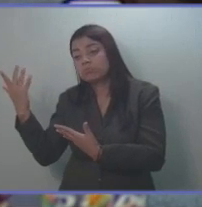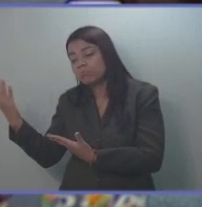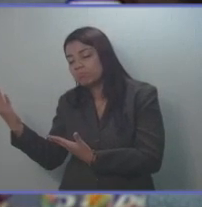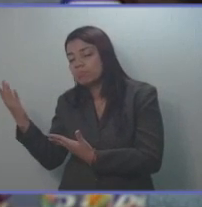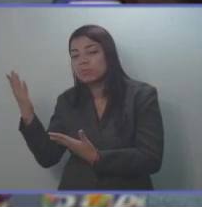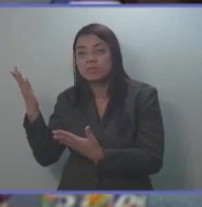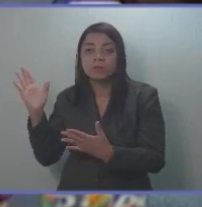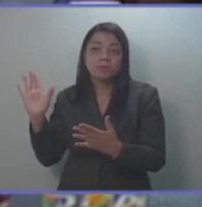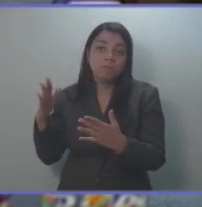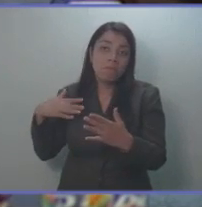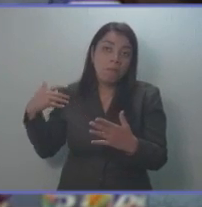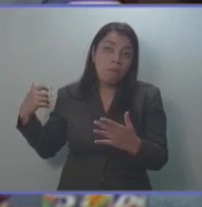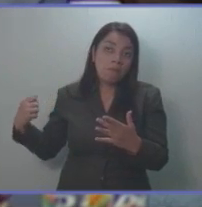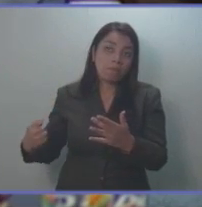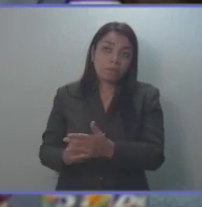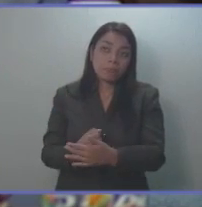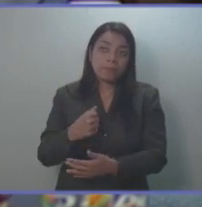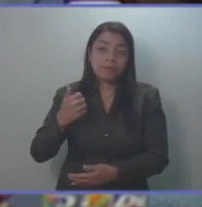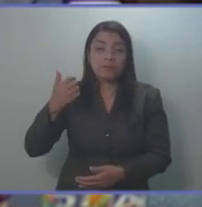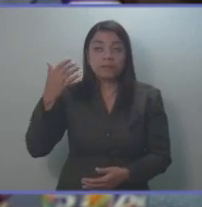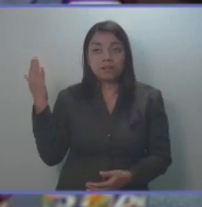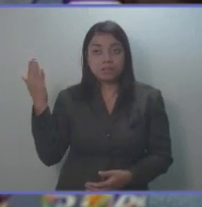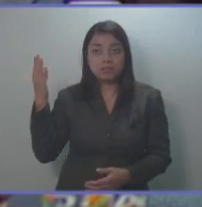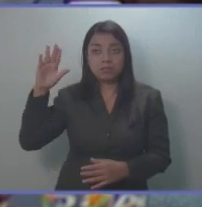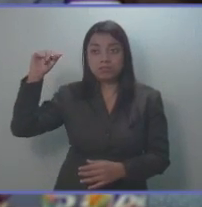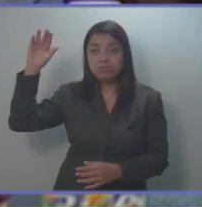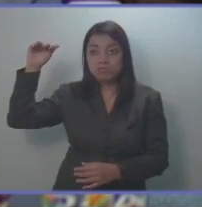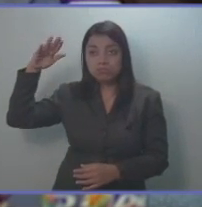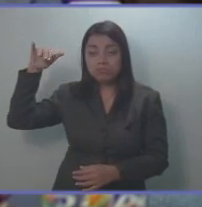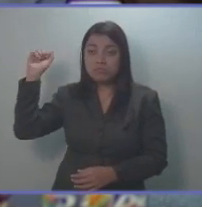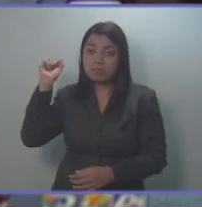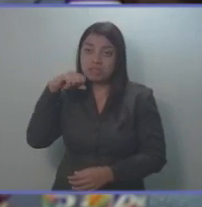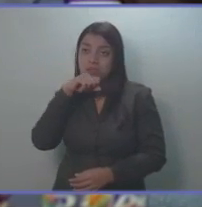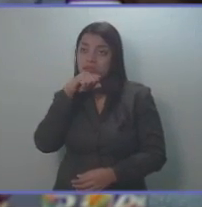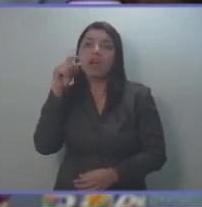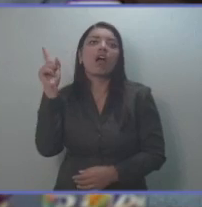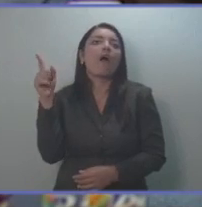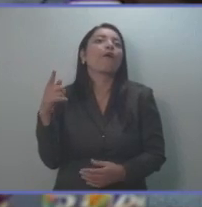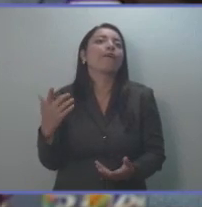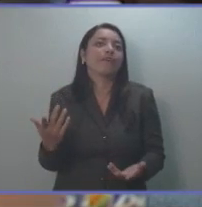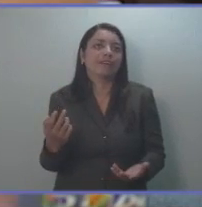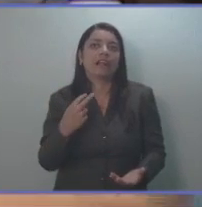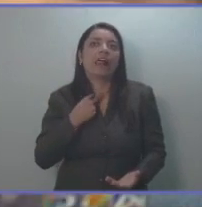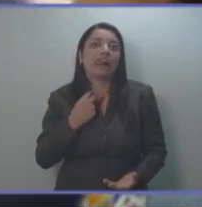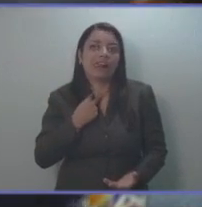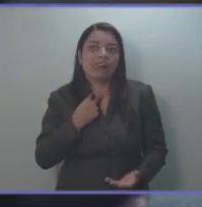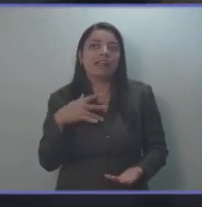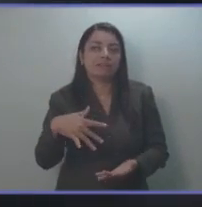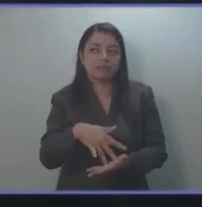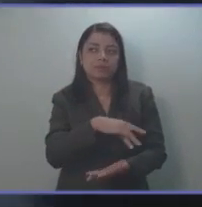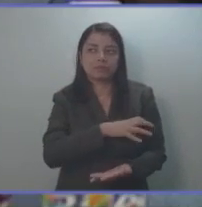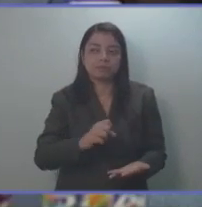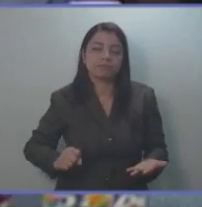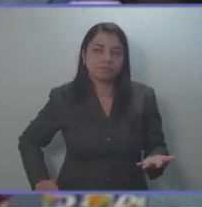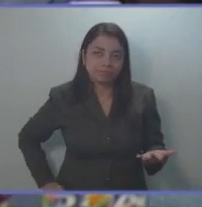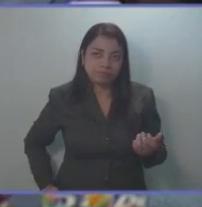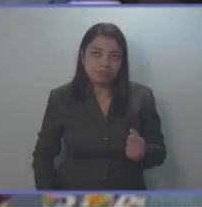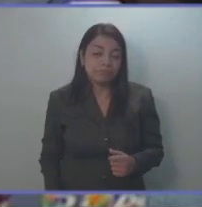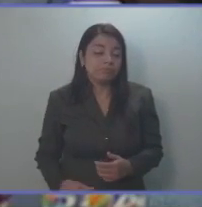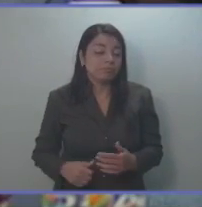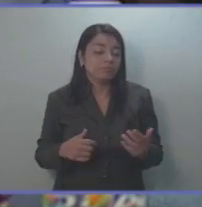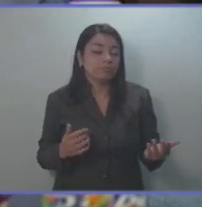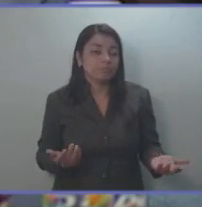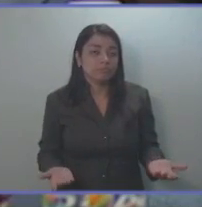Lastimosamente, ahora que ya no están, hoy va a ser la falta grande para el pueblo salvadoreño. Así